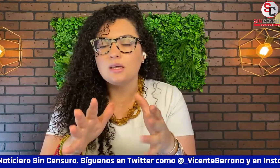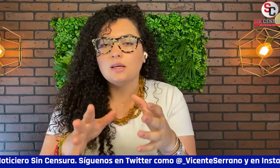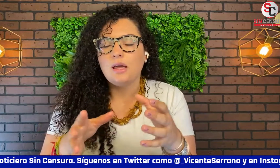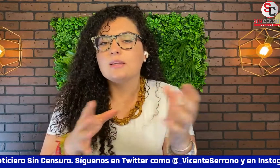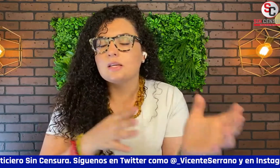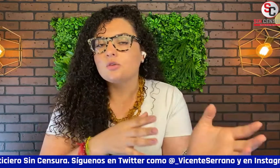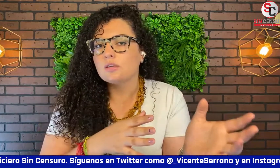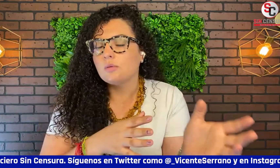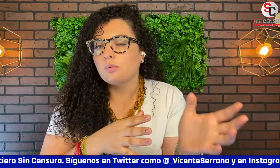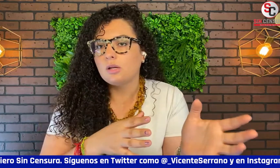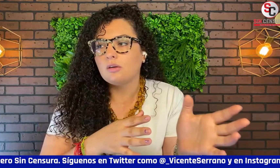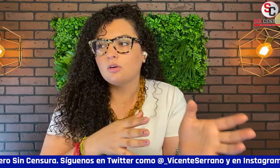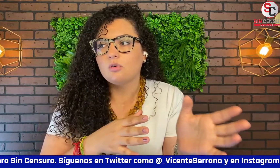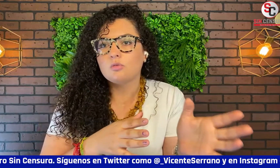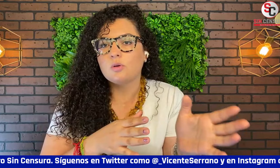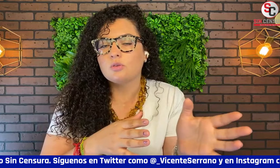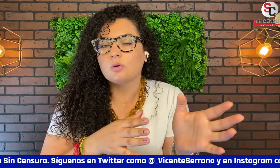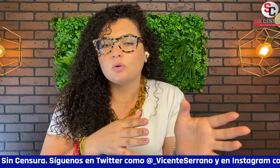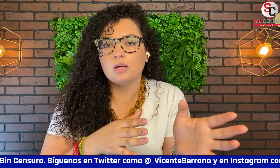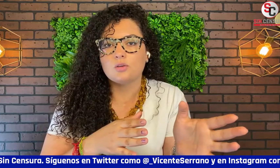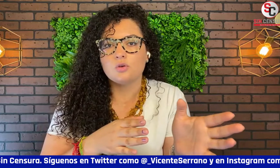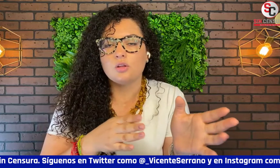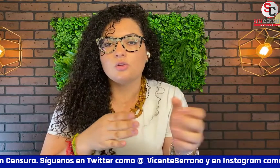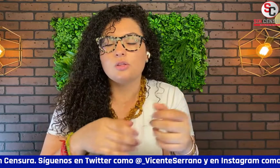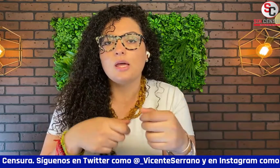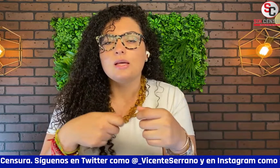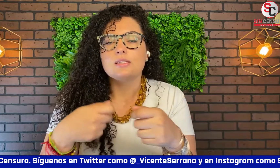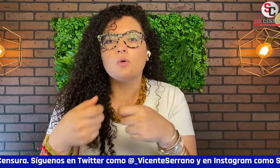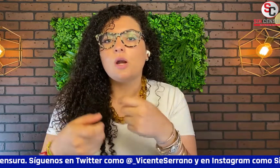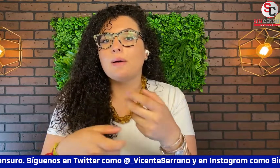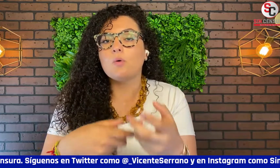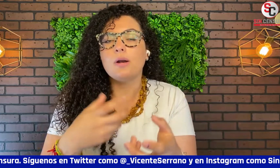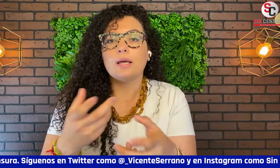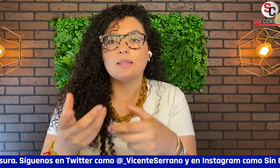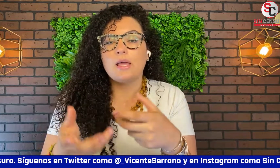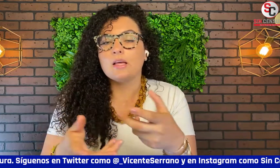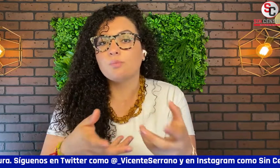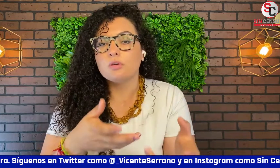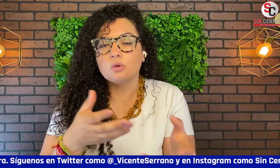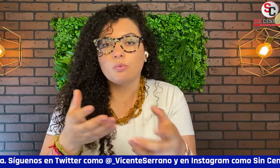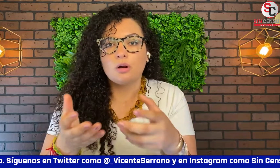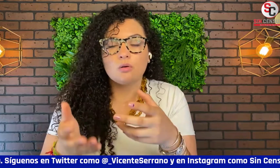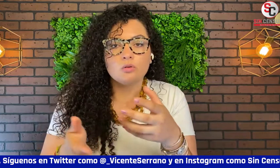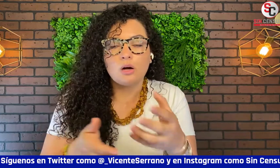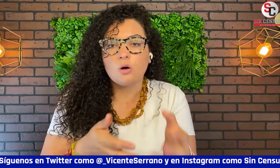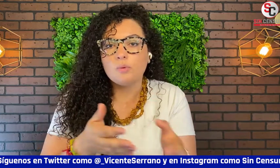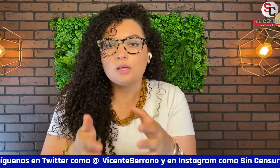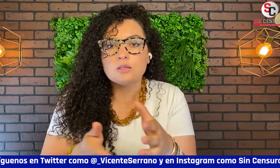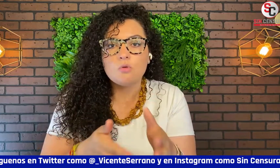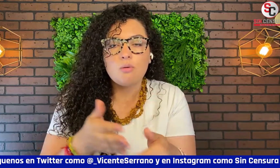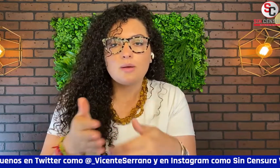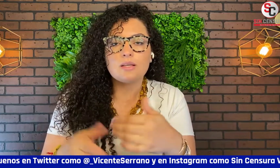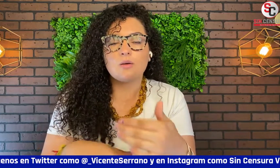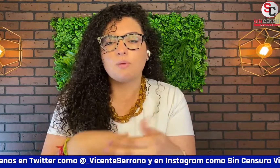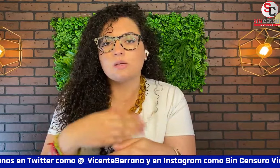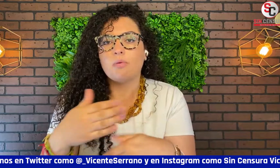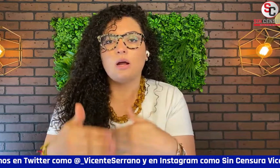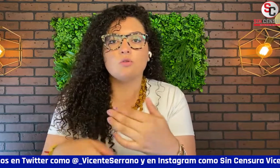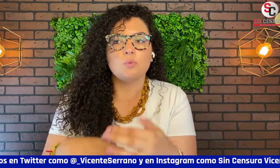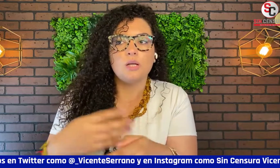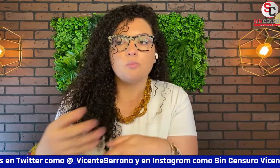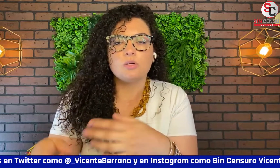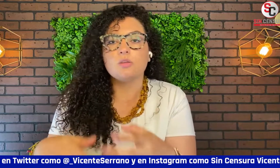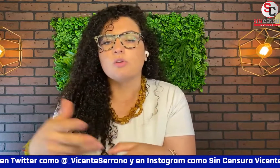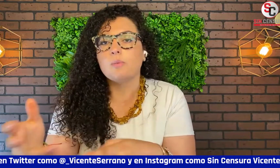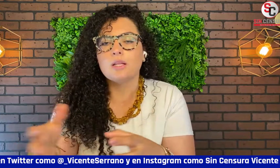menos así es esto que están publicando algunos medios de comunicación, en donde según la vacuna que te hayas puesto contra COVID-19 vas a